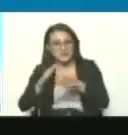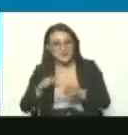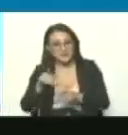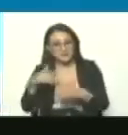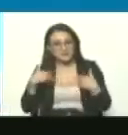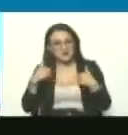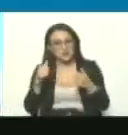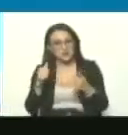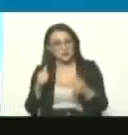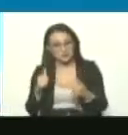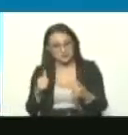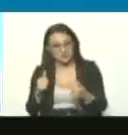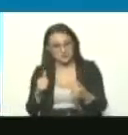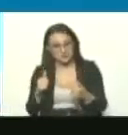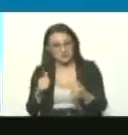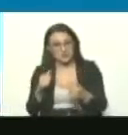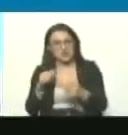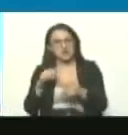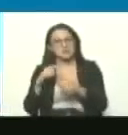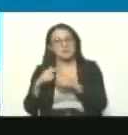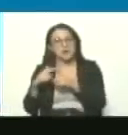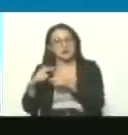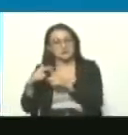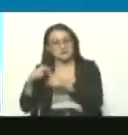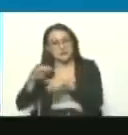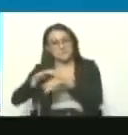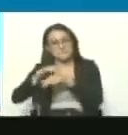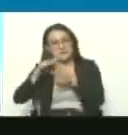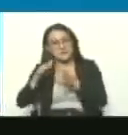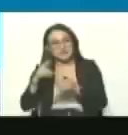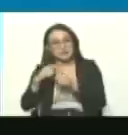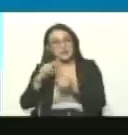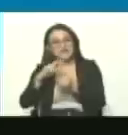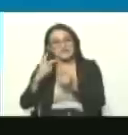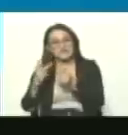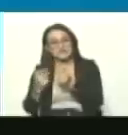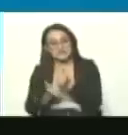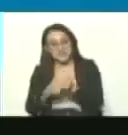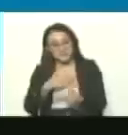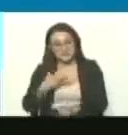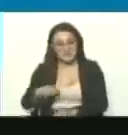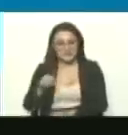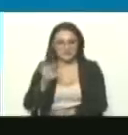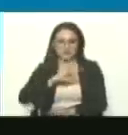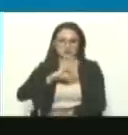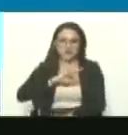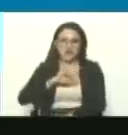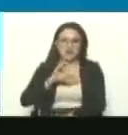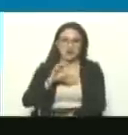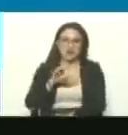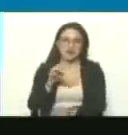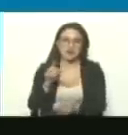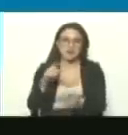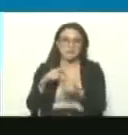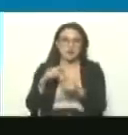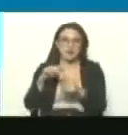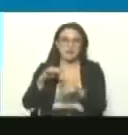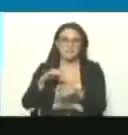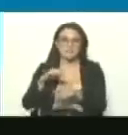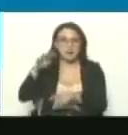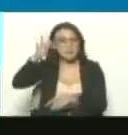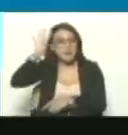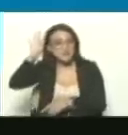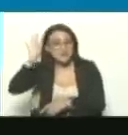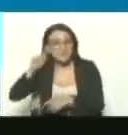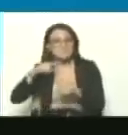Salud, al ministro vicepresidente de lo social, Merwin Maldonado, y al ministro de la presidencia se